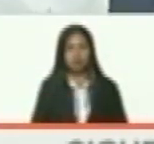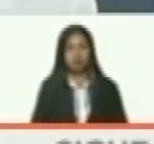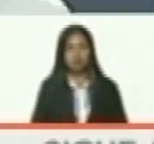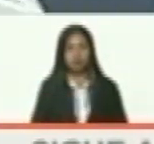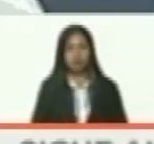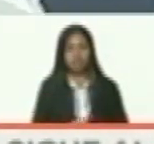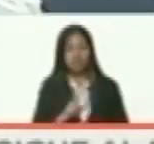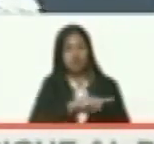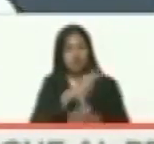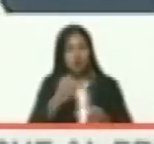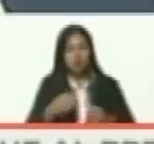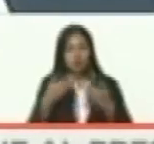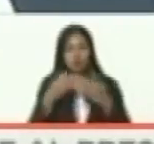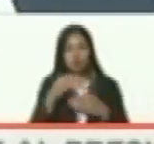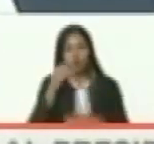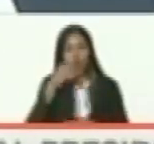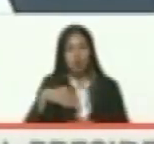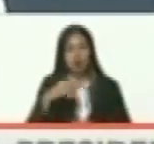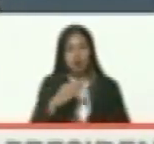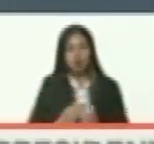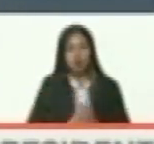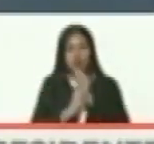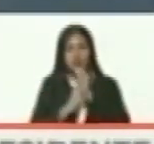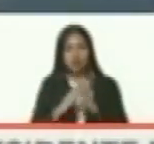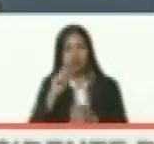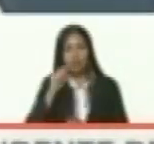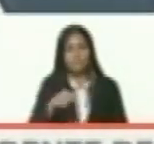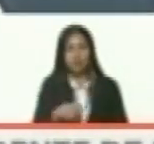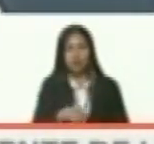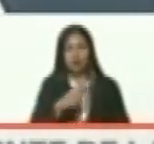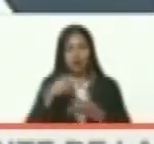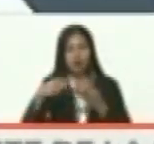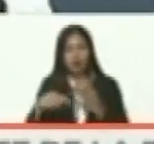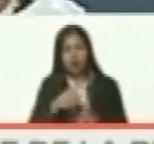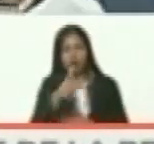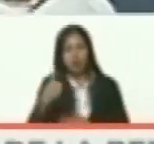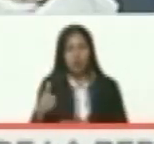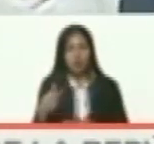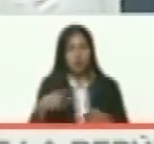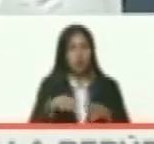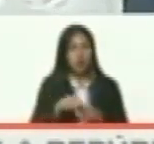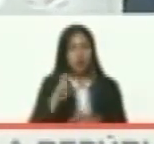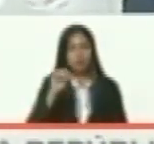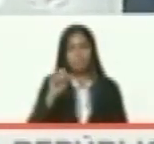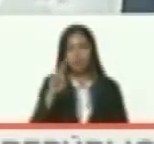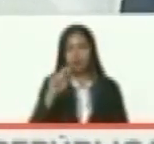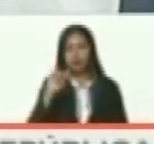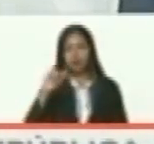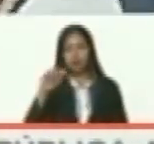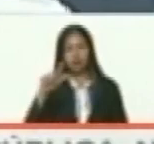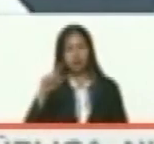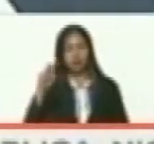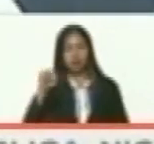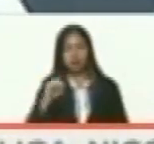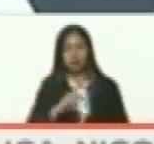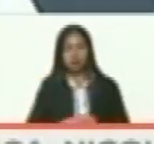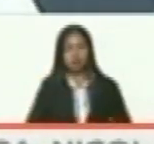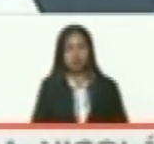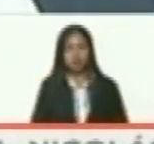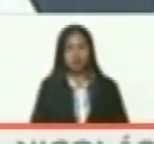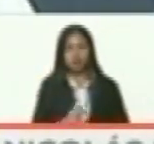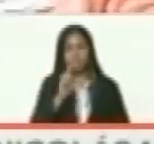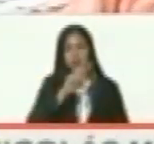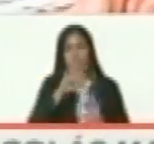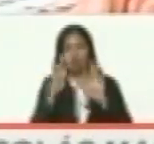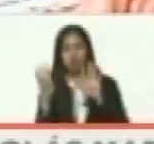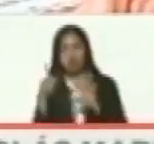Ese poder popular, esos líderes, esas lideresas como Marilyn, ese líder como este joven de 29